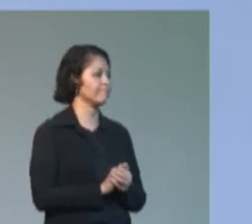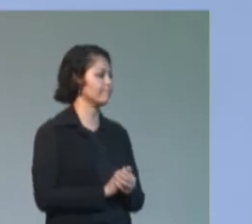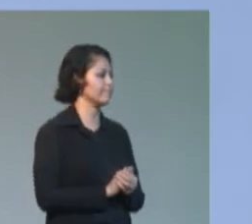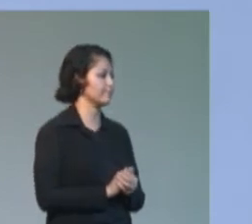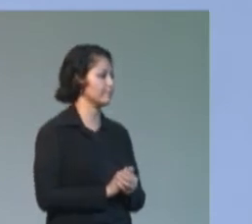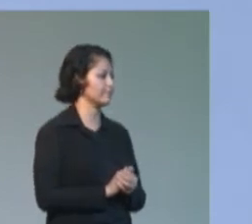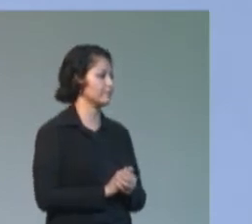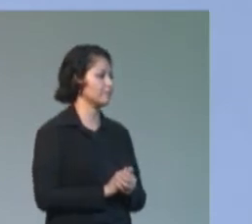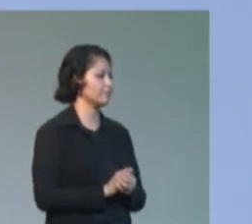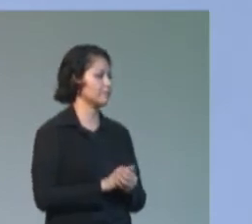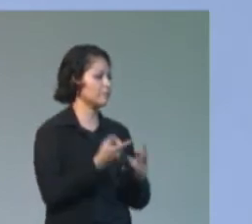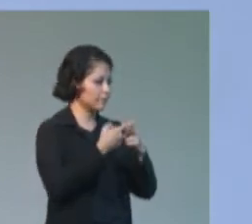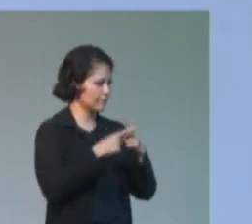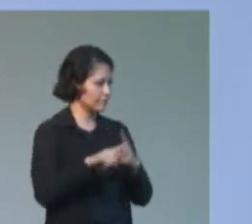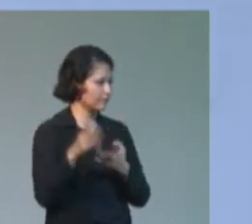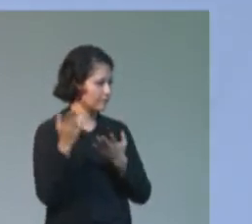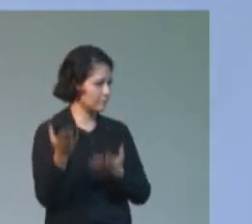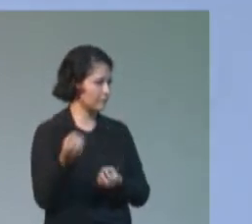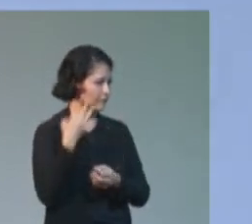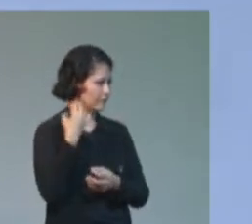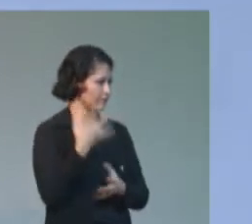le damos inicio a su conferencia